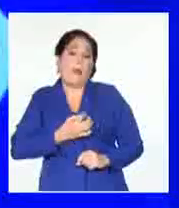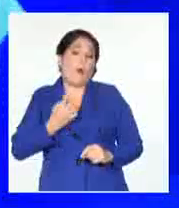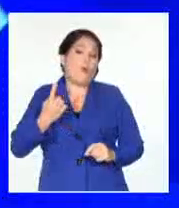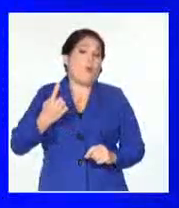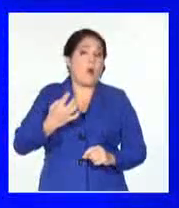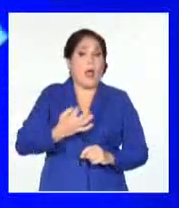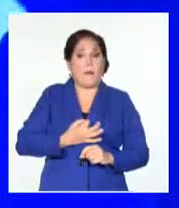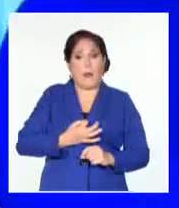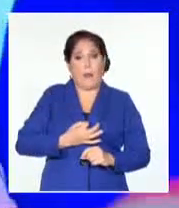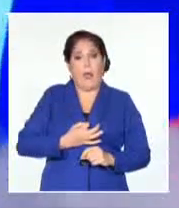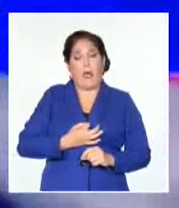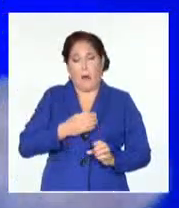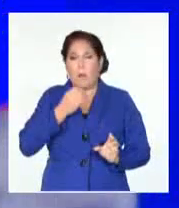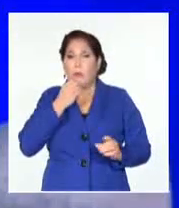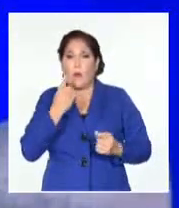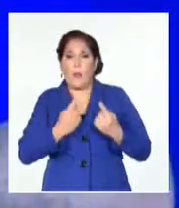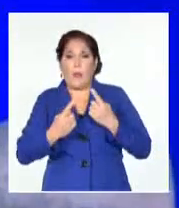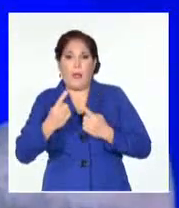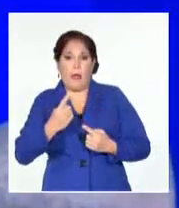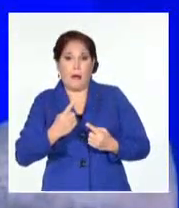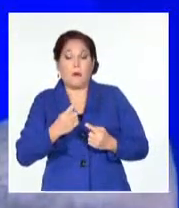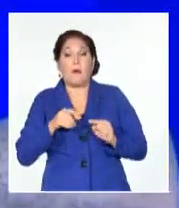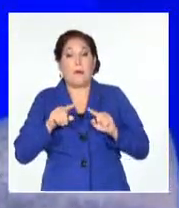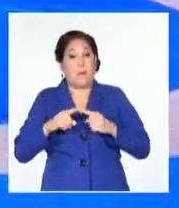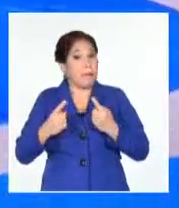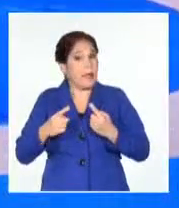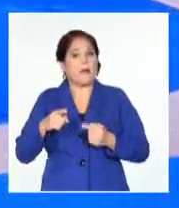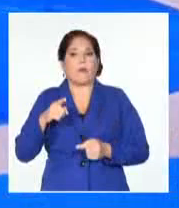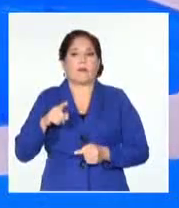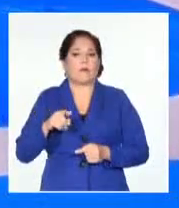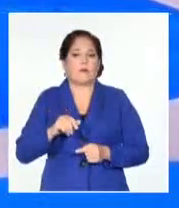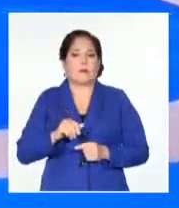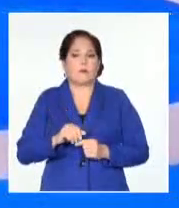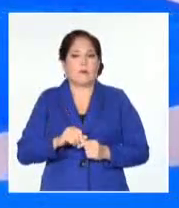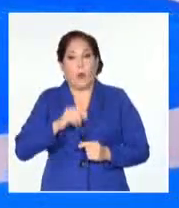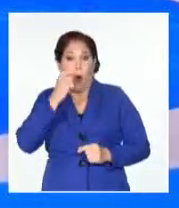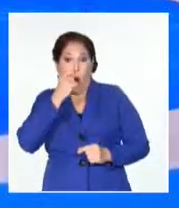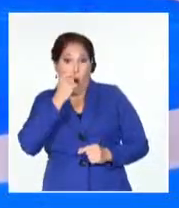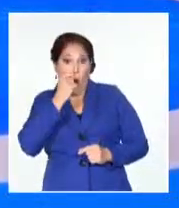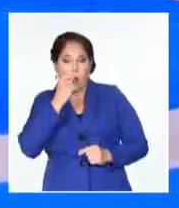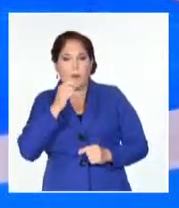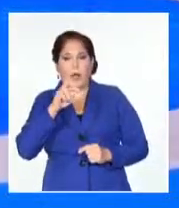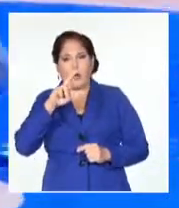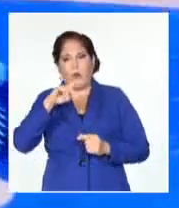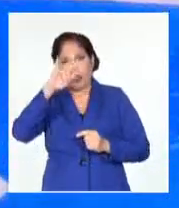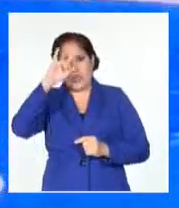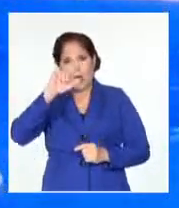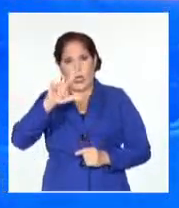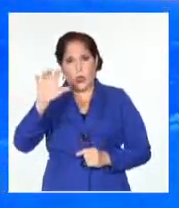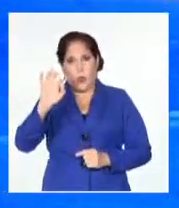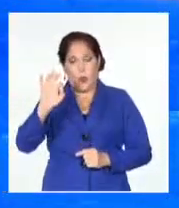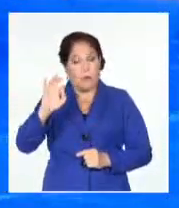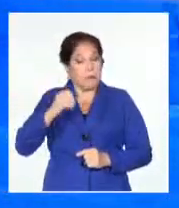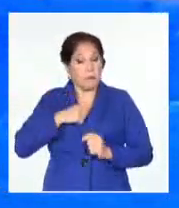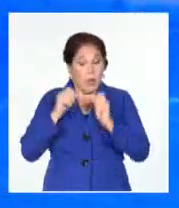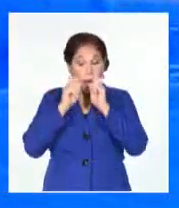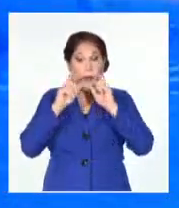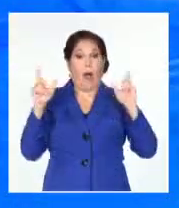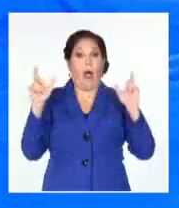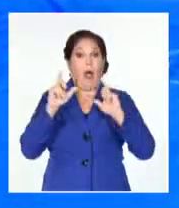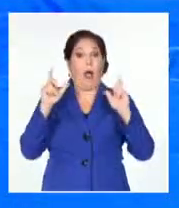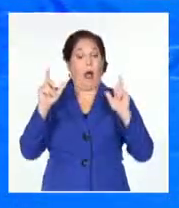Pino, que eran los atletas que habían sido medallistas mundiales. Lo de Rocío fue una, realmente lo vimos muy